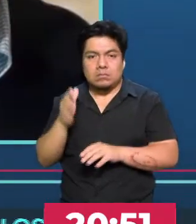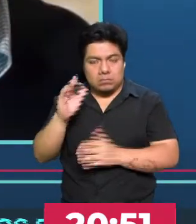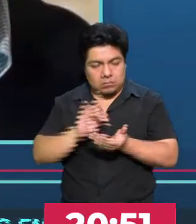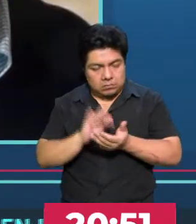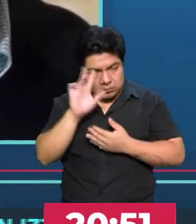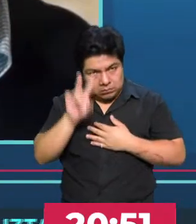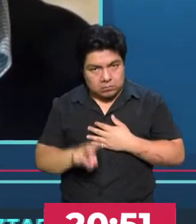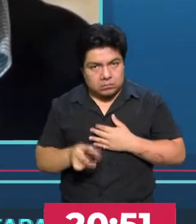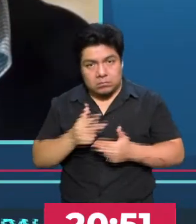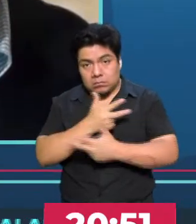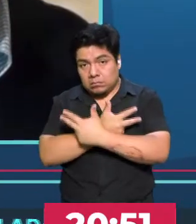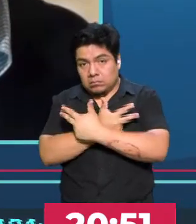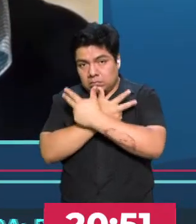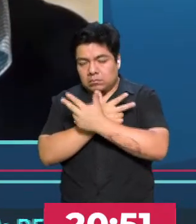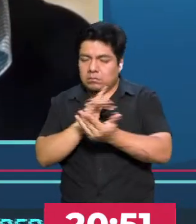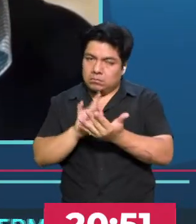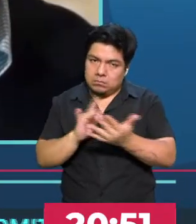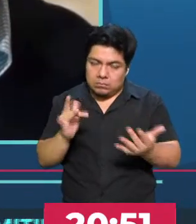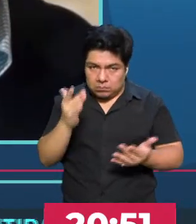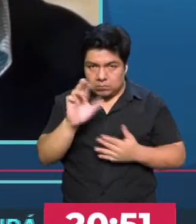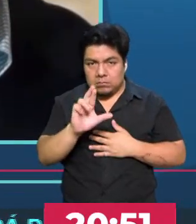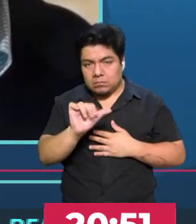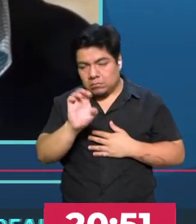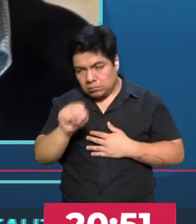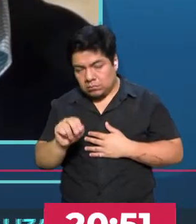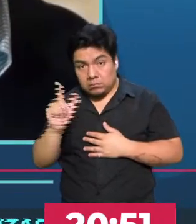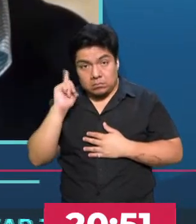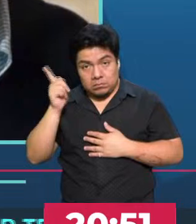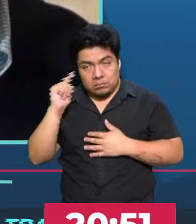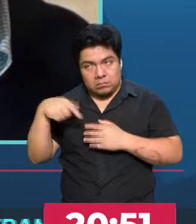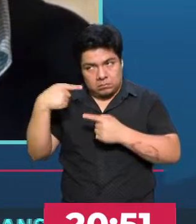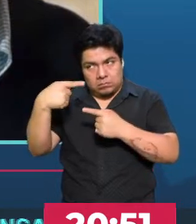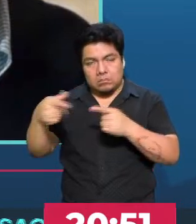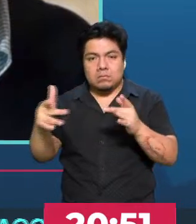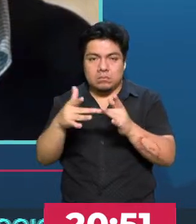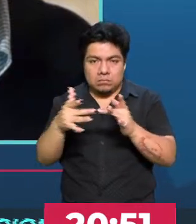gracias por tomarnos la comunicación esta noche, Rubén, y esperamos contar con su participación